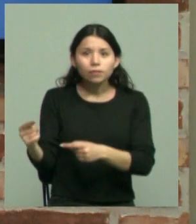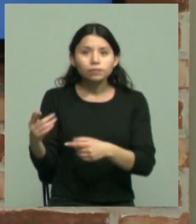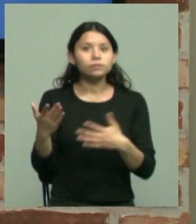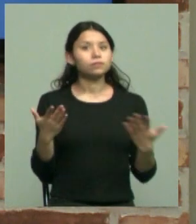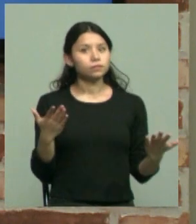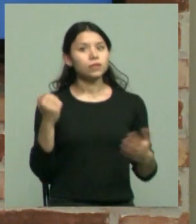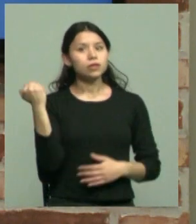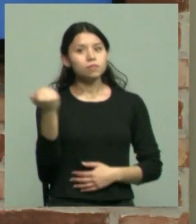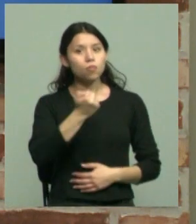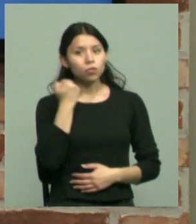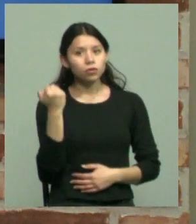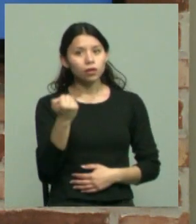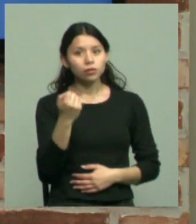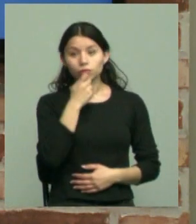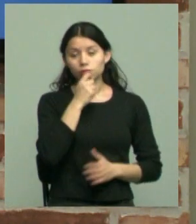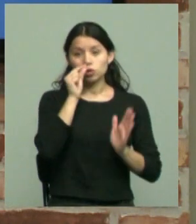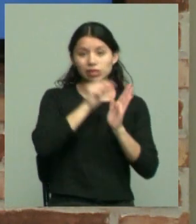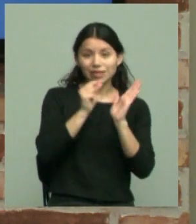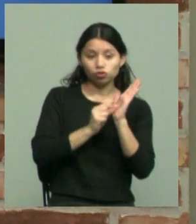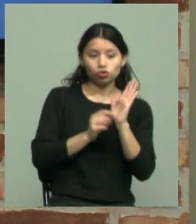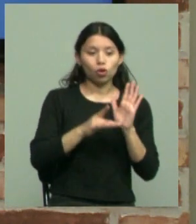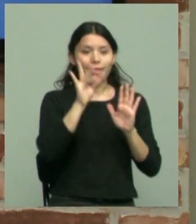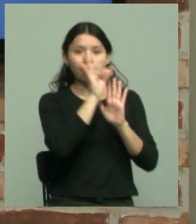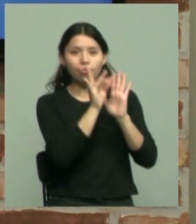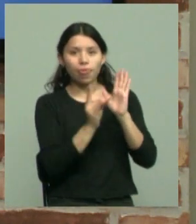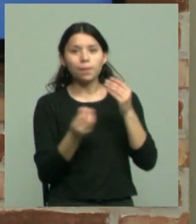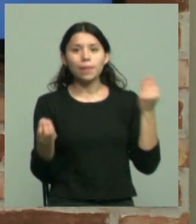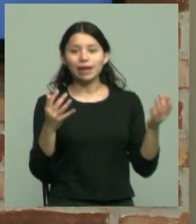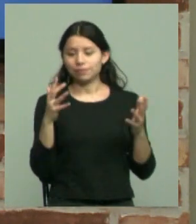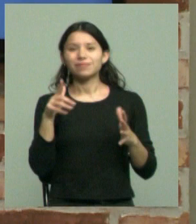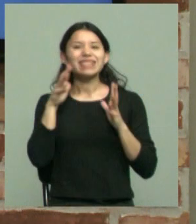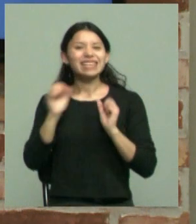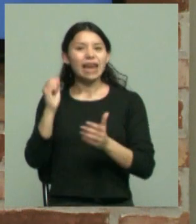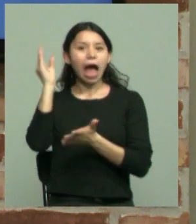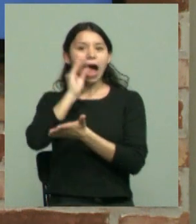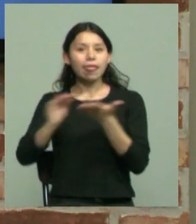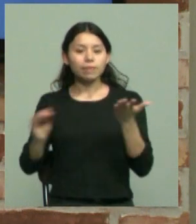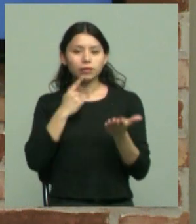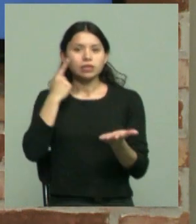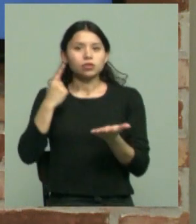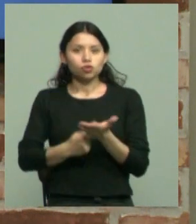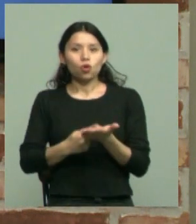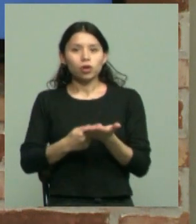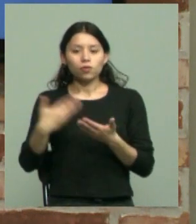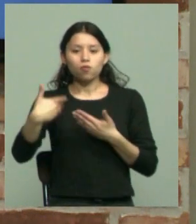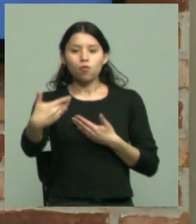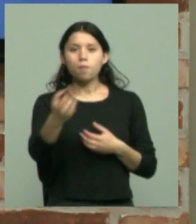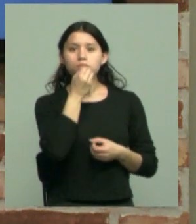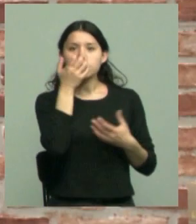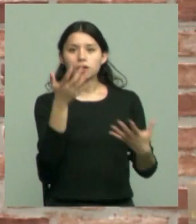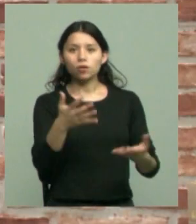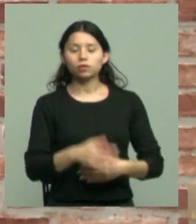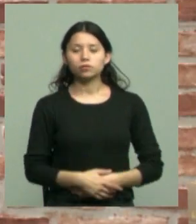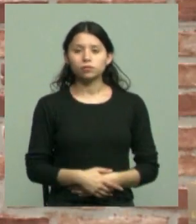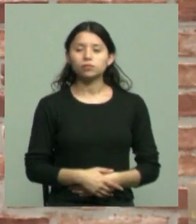qué datos tienen, en este caso las unidades académicas, para crear las políticas de cara al futuro. También me imagino que los datos tienen que ver un